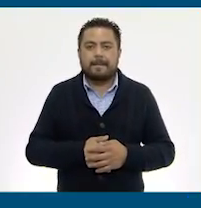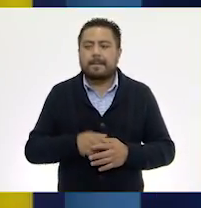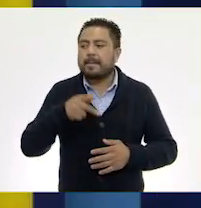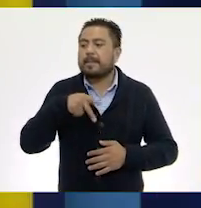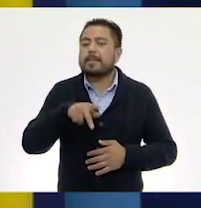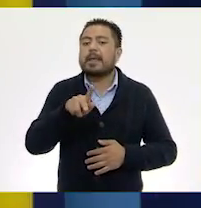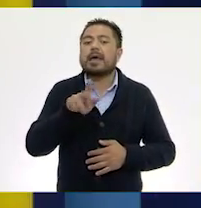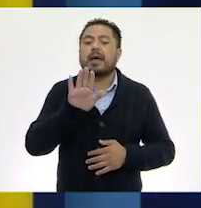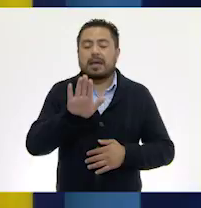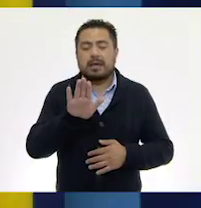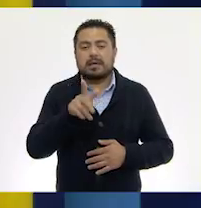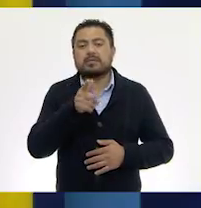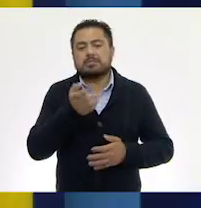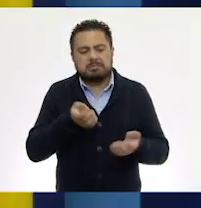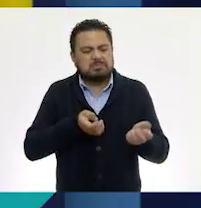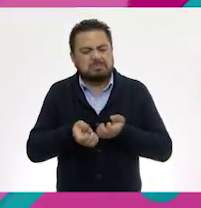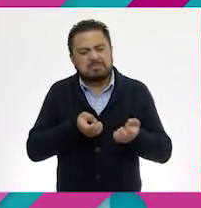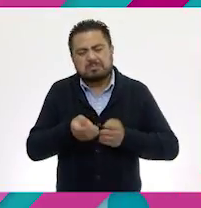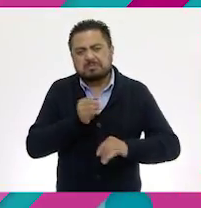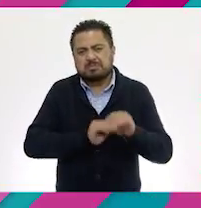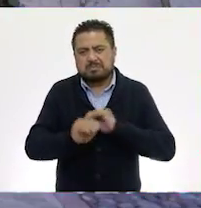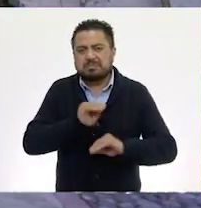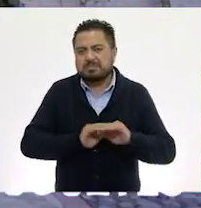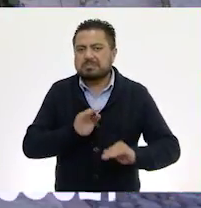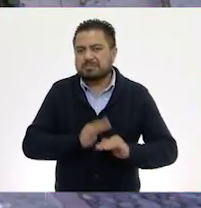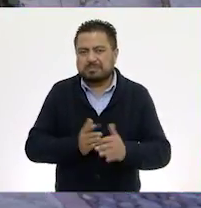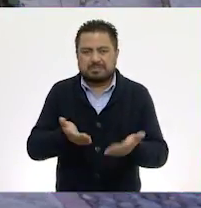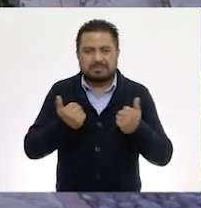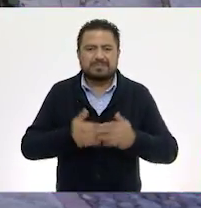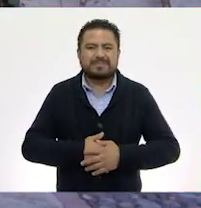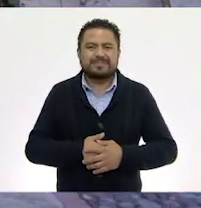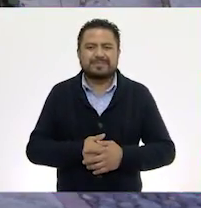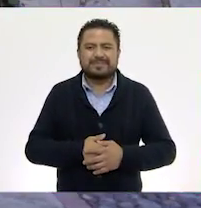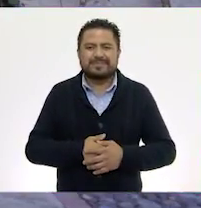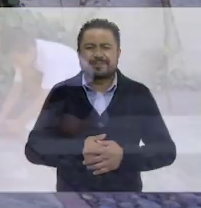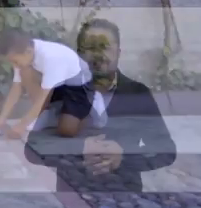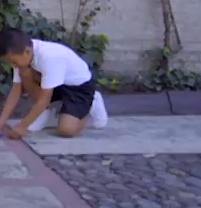Pero antes, a movernos un poco.